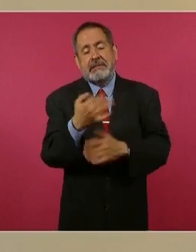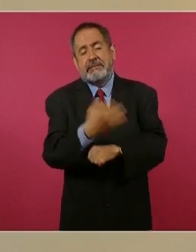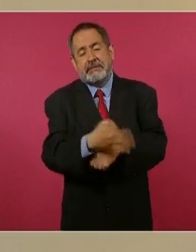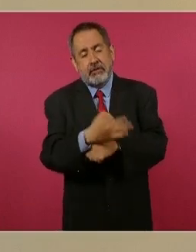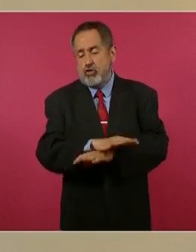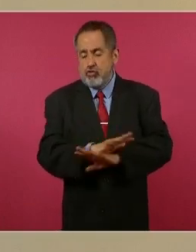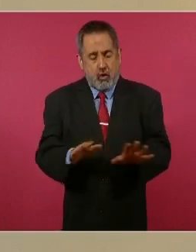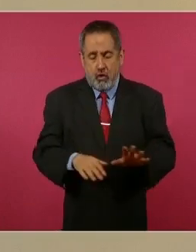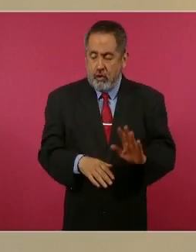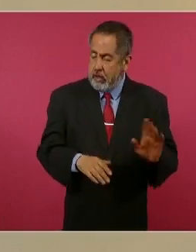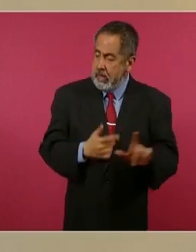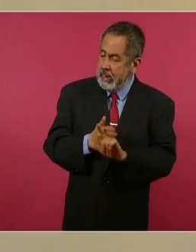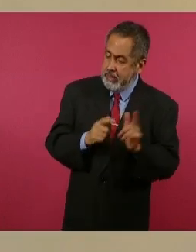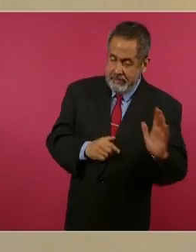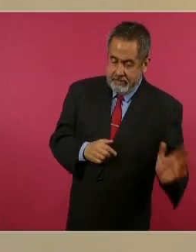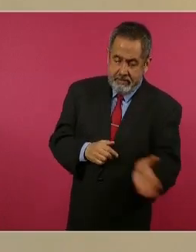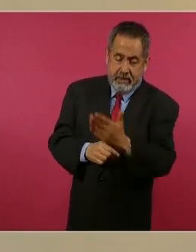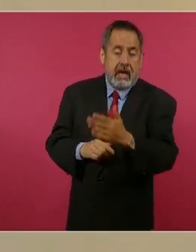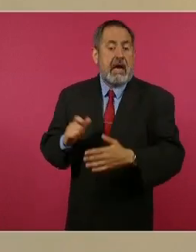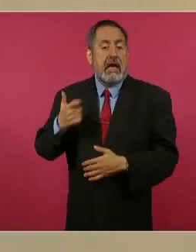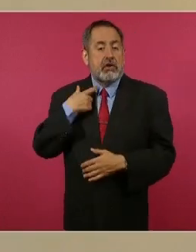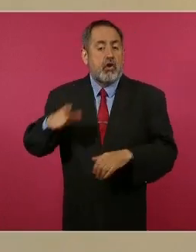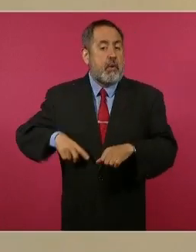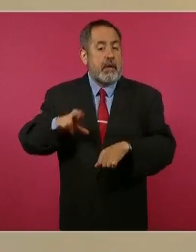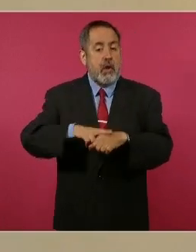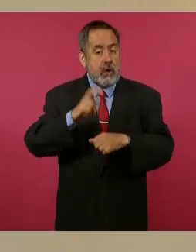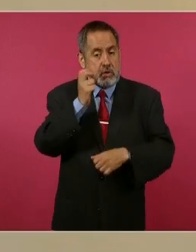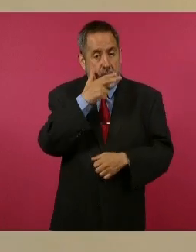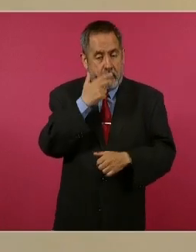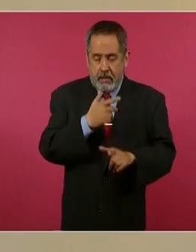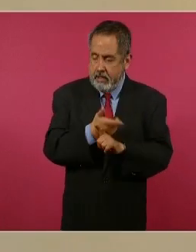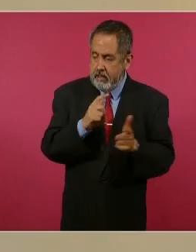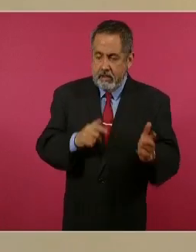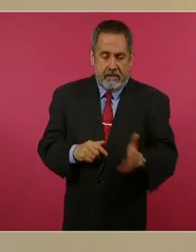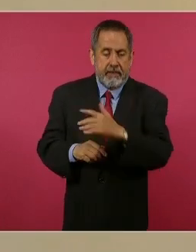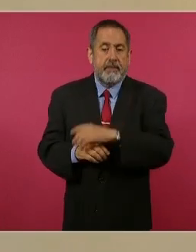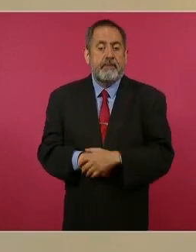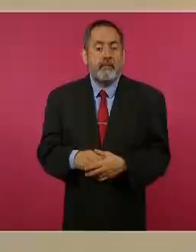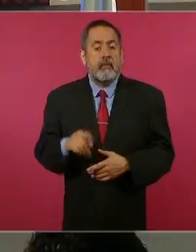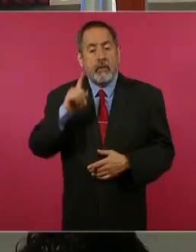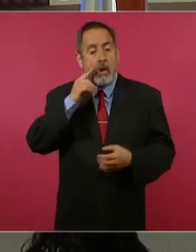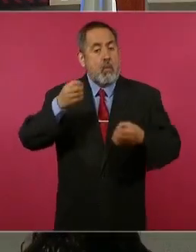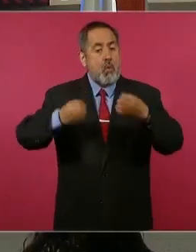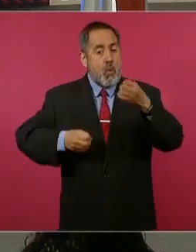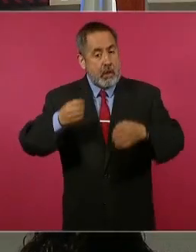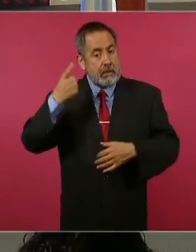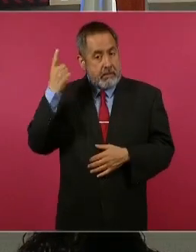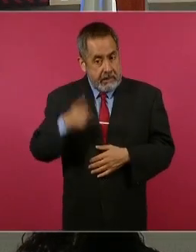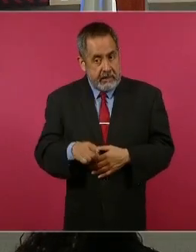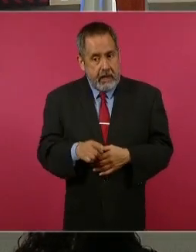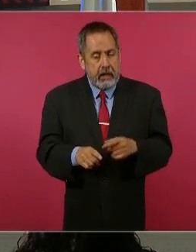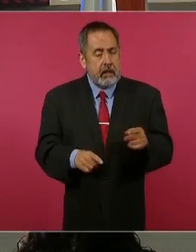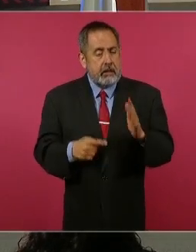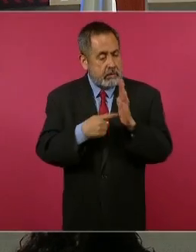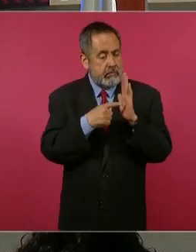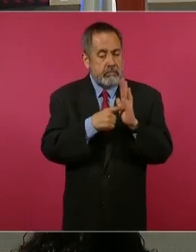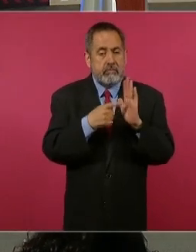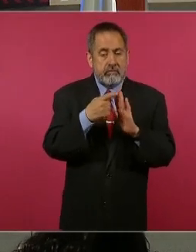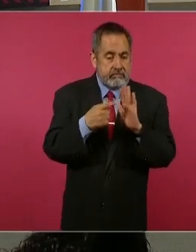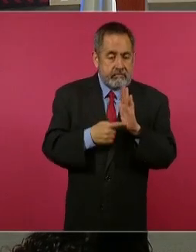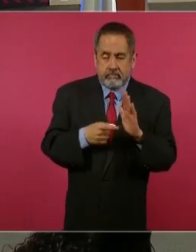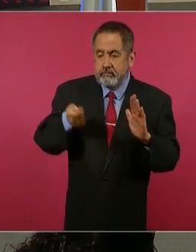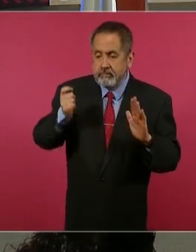que cumplía el exgobernador de Chihuahua. La jueza ordenó lo anterior, tomando como base las dos